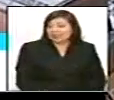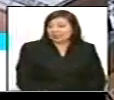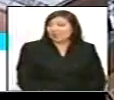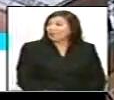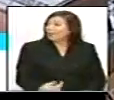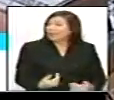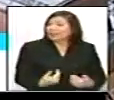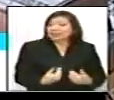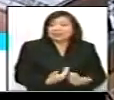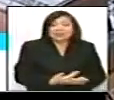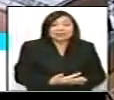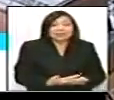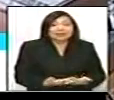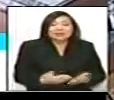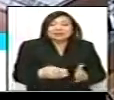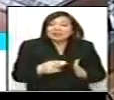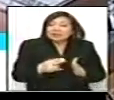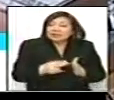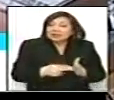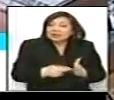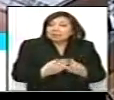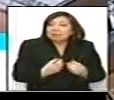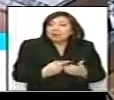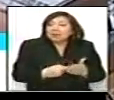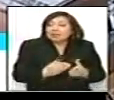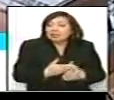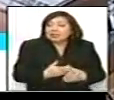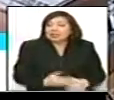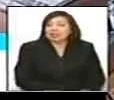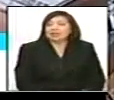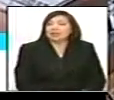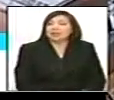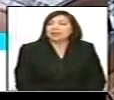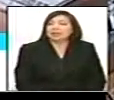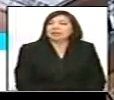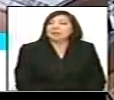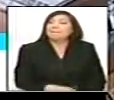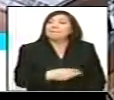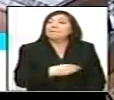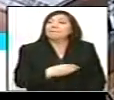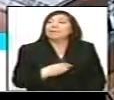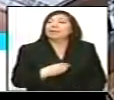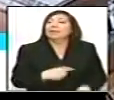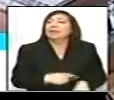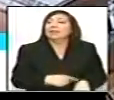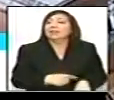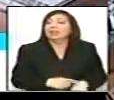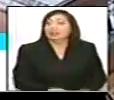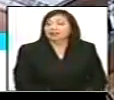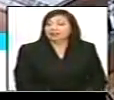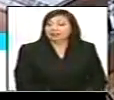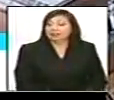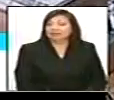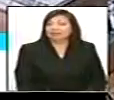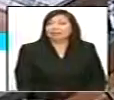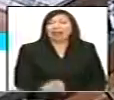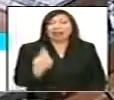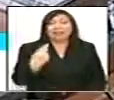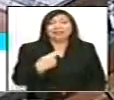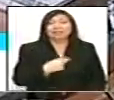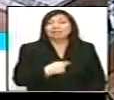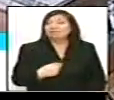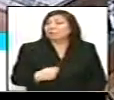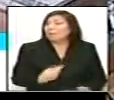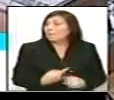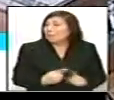no tenemos nada. Tenemos pinceladas por parte del viceministerio de Minas, del tiempo del ingeniero chino, pero